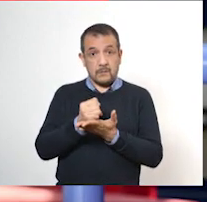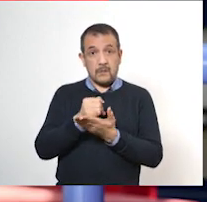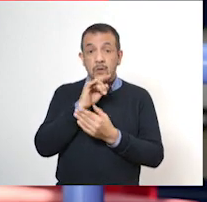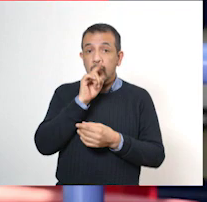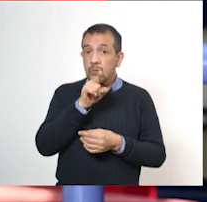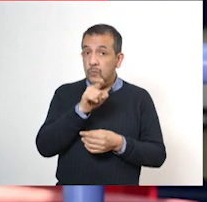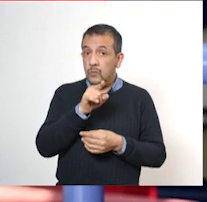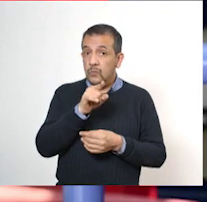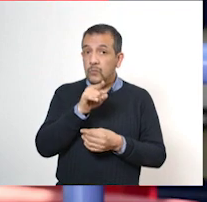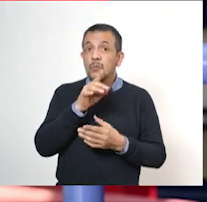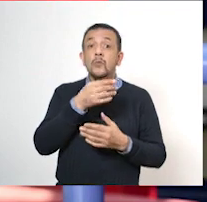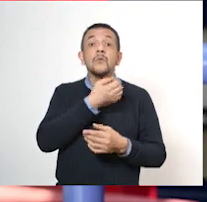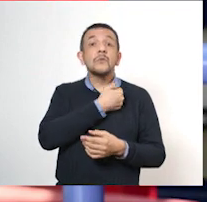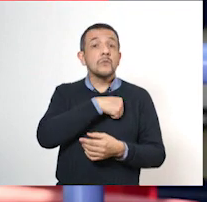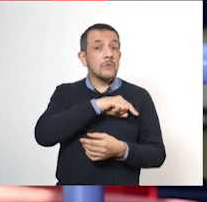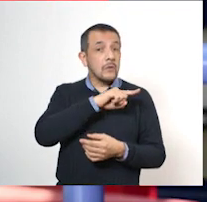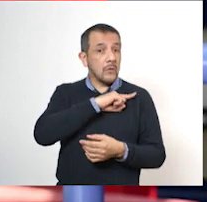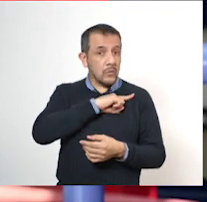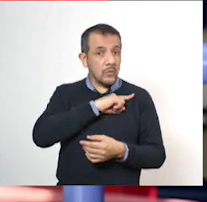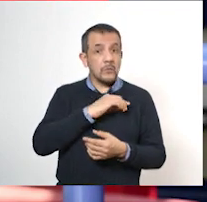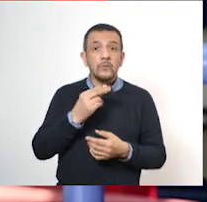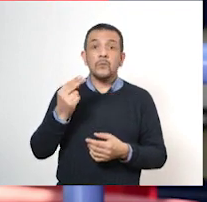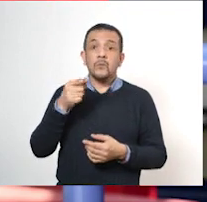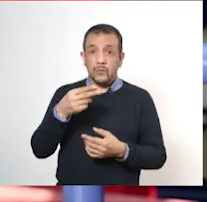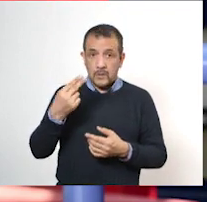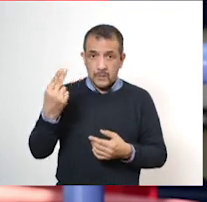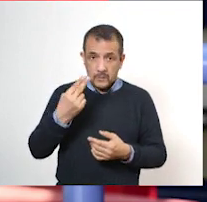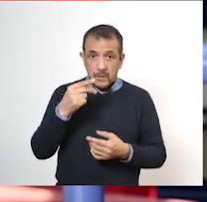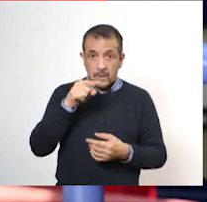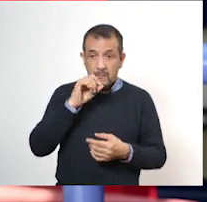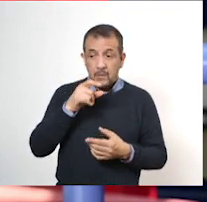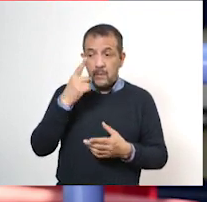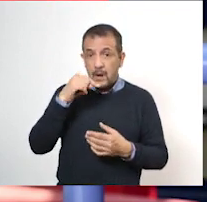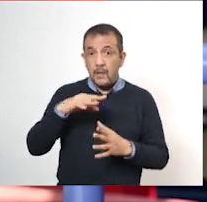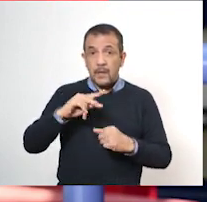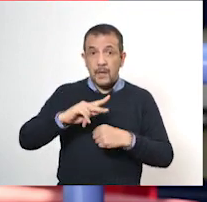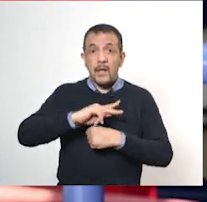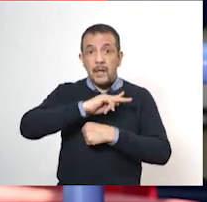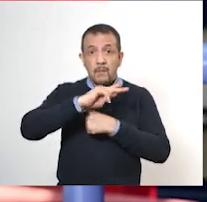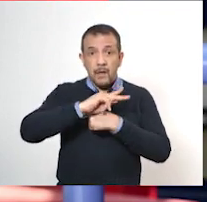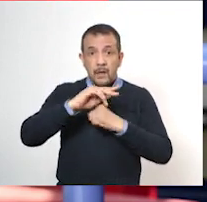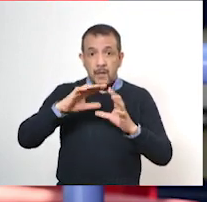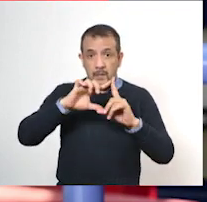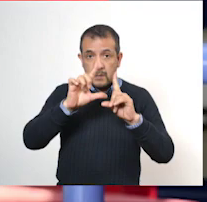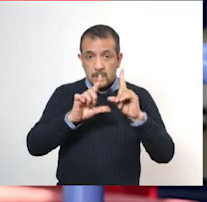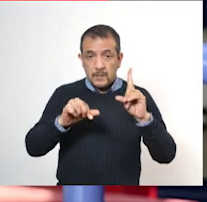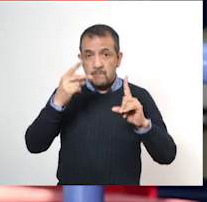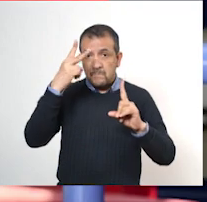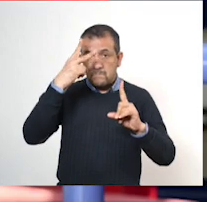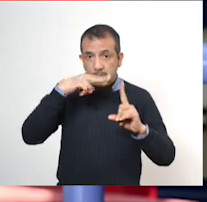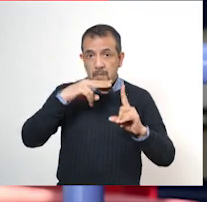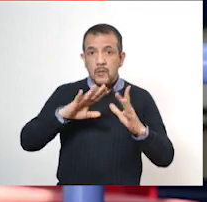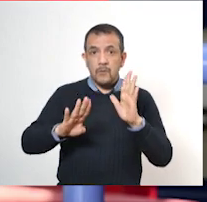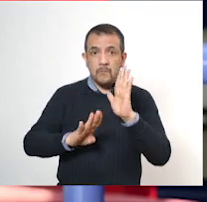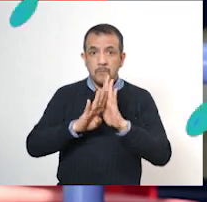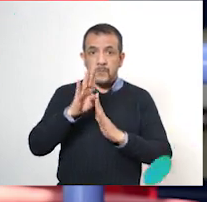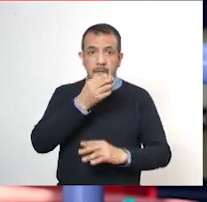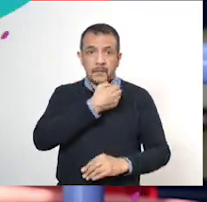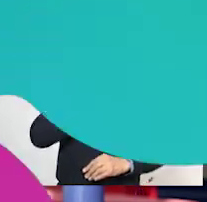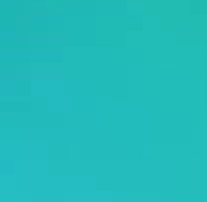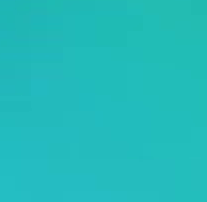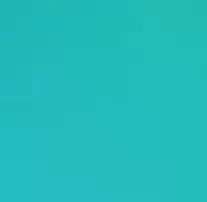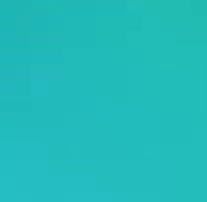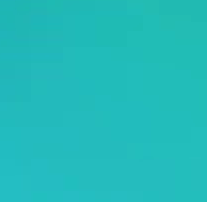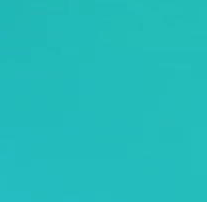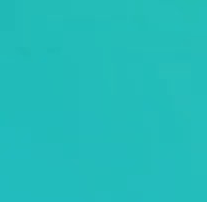se necesita para ser más saludable y para generar una comunidad y un país más saludables. Recuerda, tú tienes el